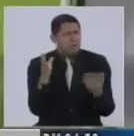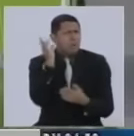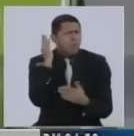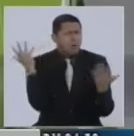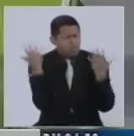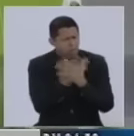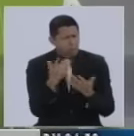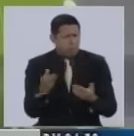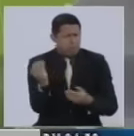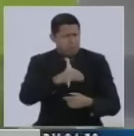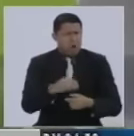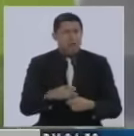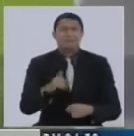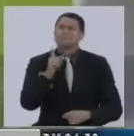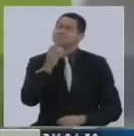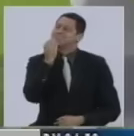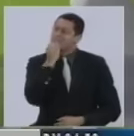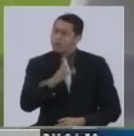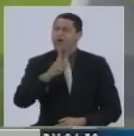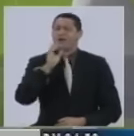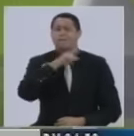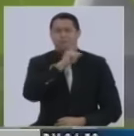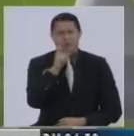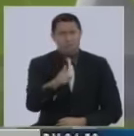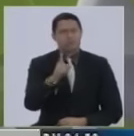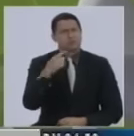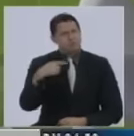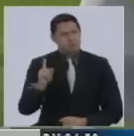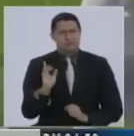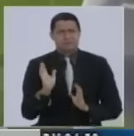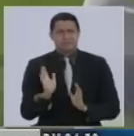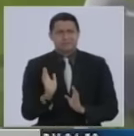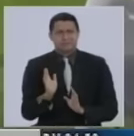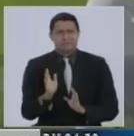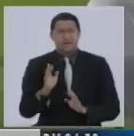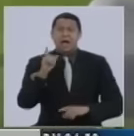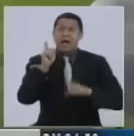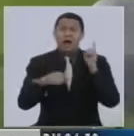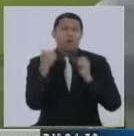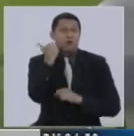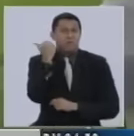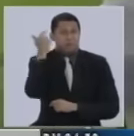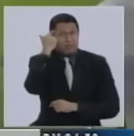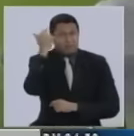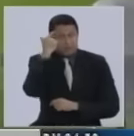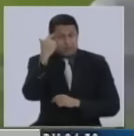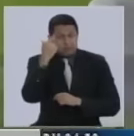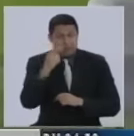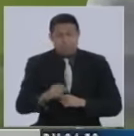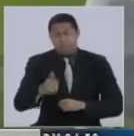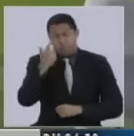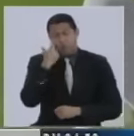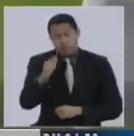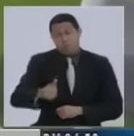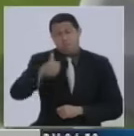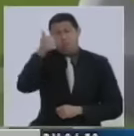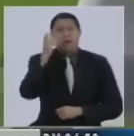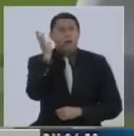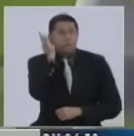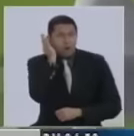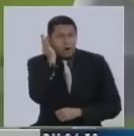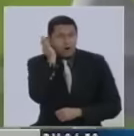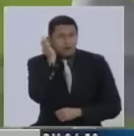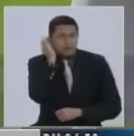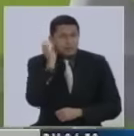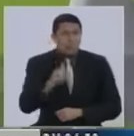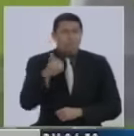a este tipo de enfermedades esa es otra excelente pregunta hay hay varias enfermedades neurológicas que son más frecuentes en la mujer por ejemplo la mujer